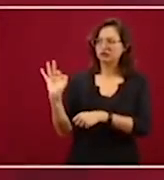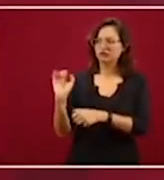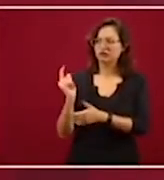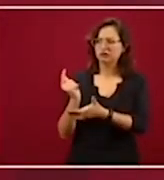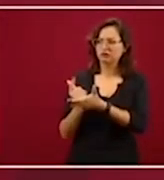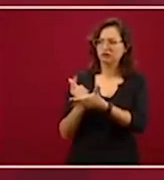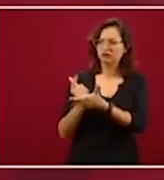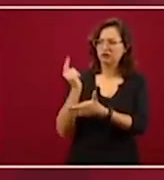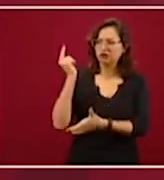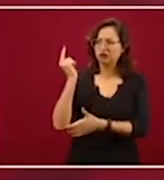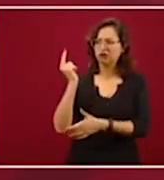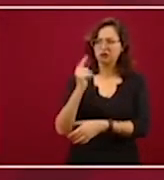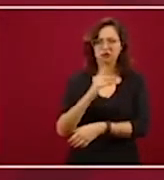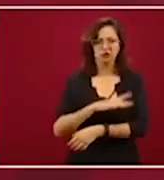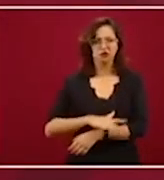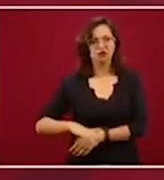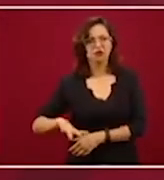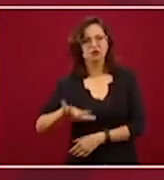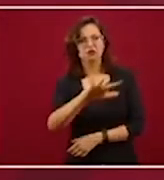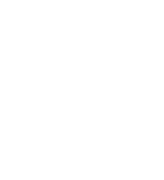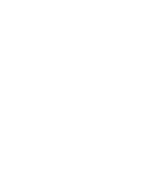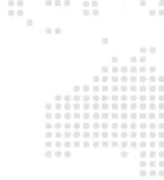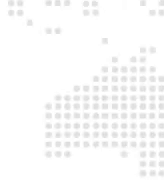a la salud pública